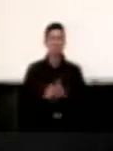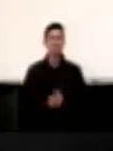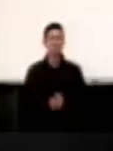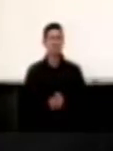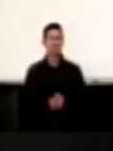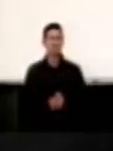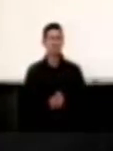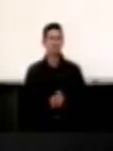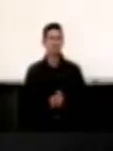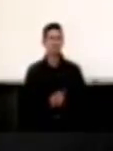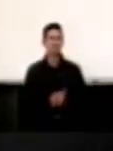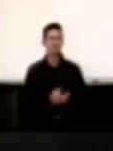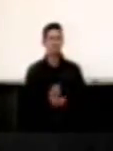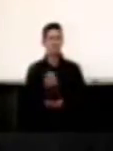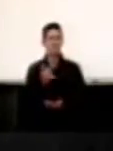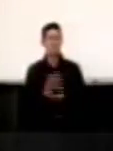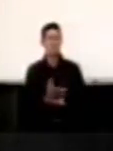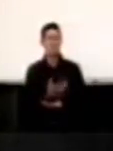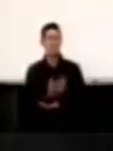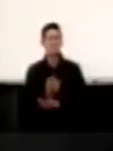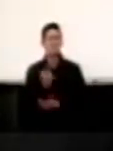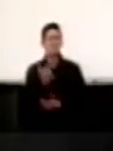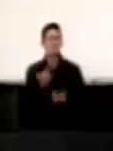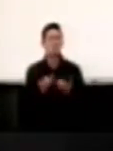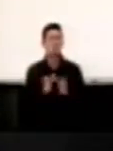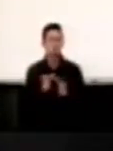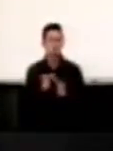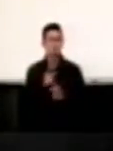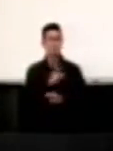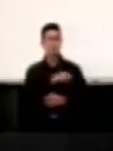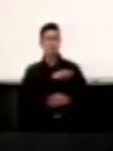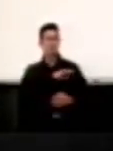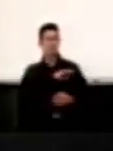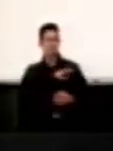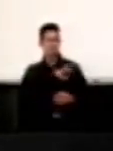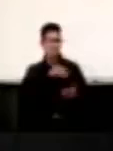cual solamente un partido prácticamente decidía todo.